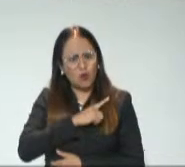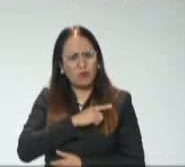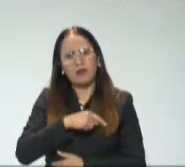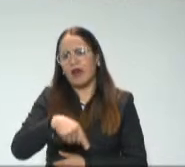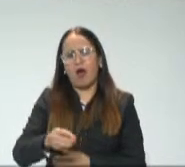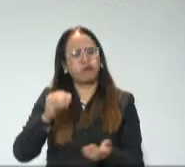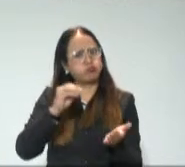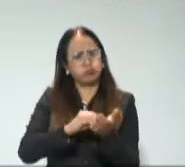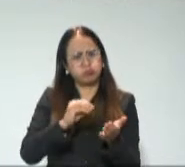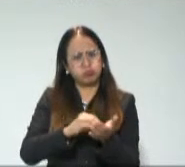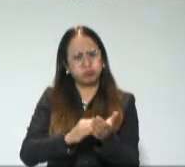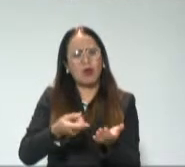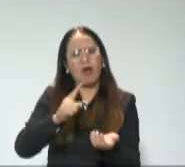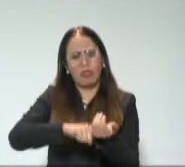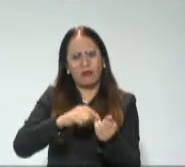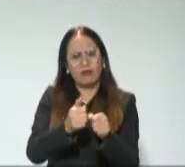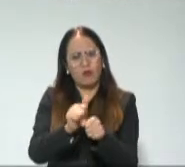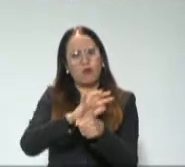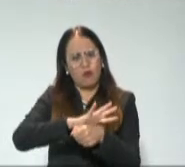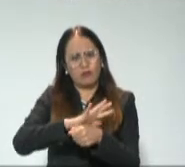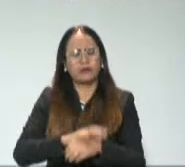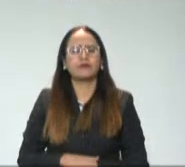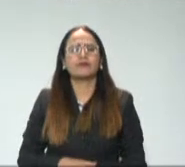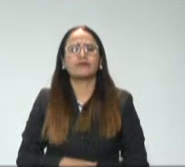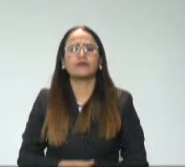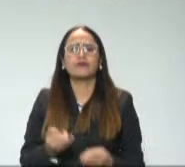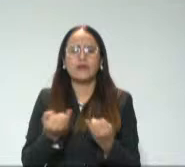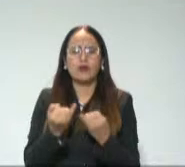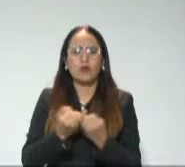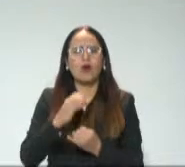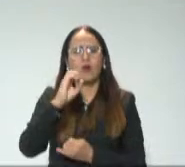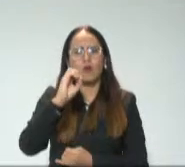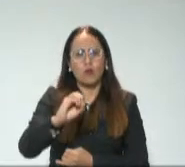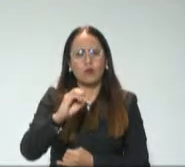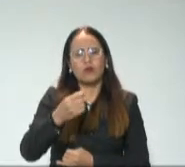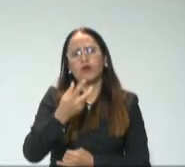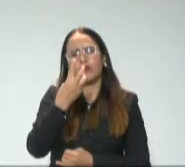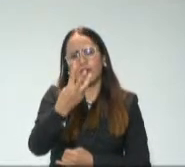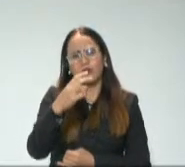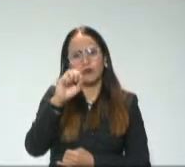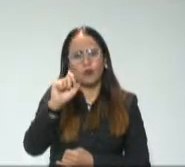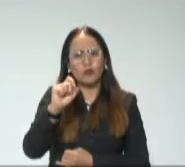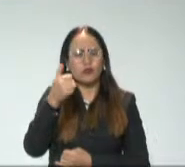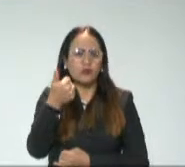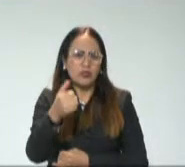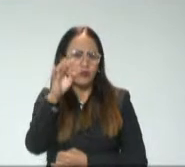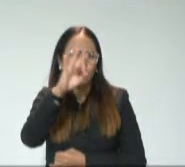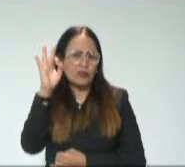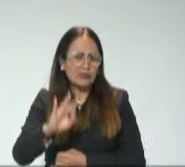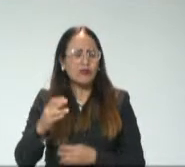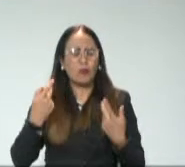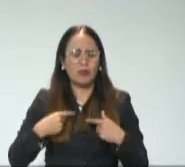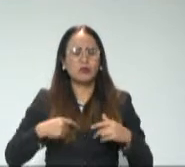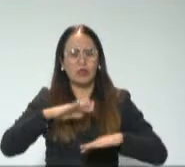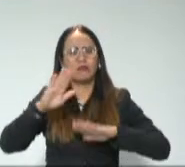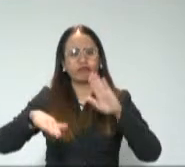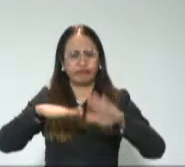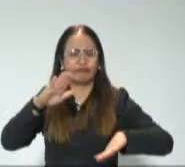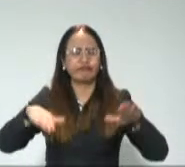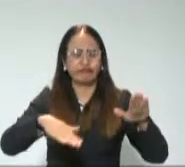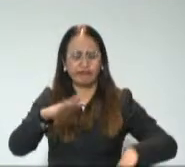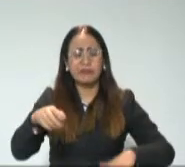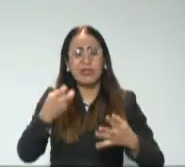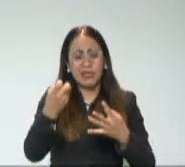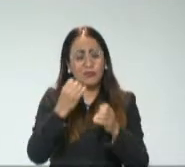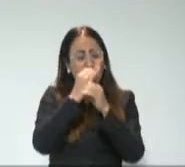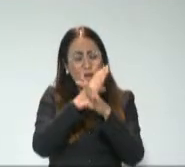también podemos ahora calcular la letalidad en infectados entre punto 3 y pun 6% es decir tenemos una serie de